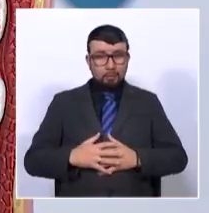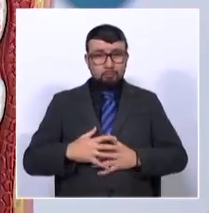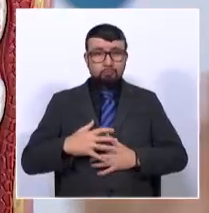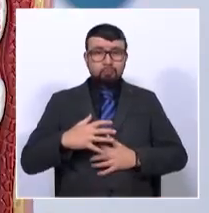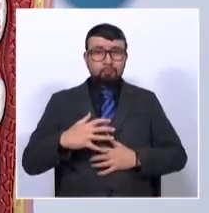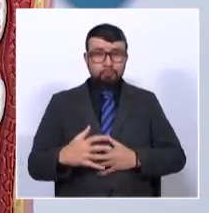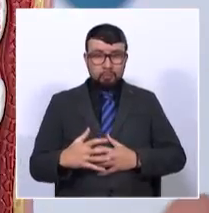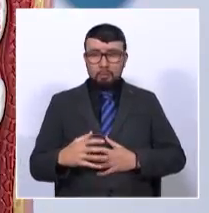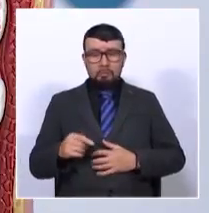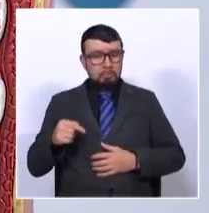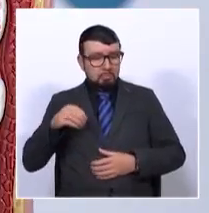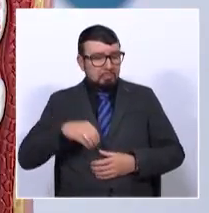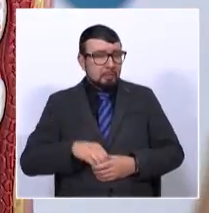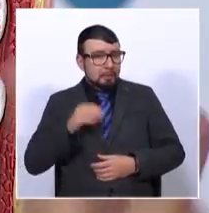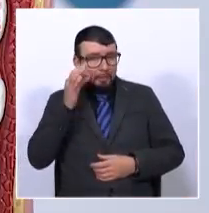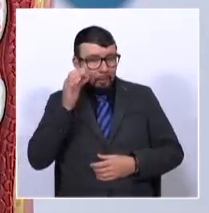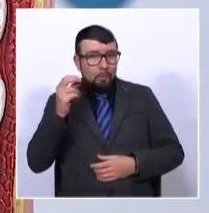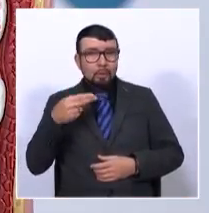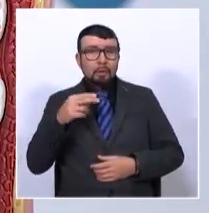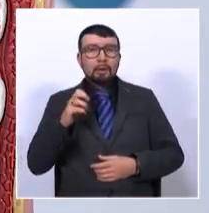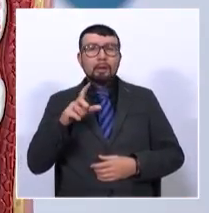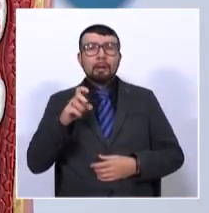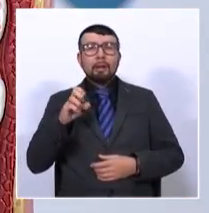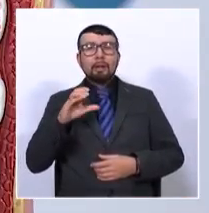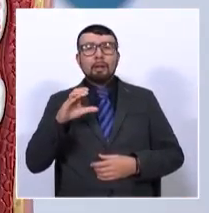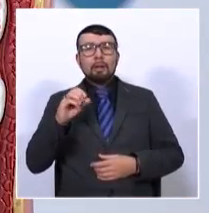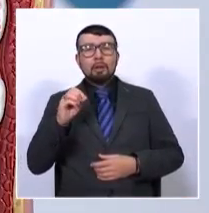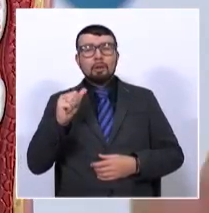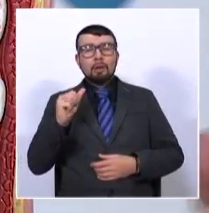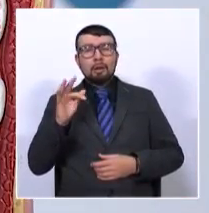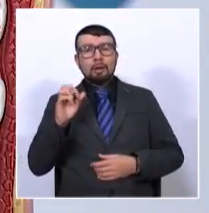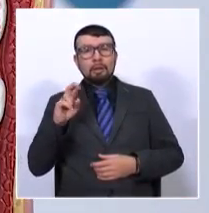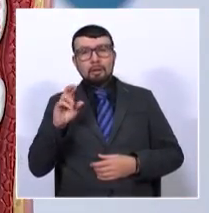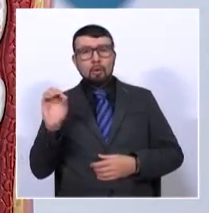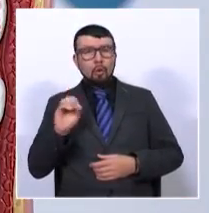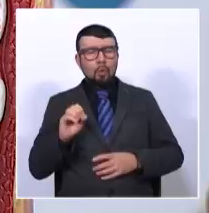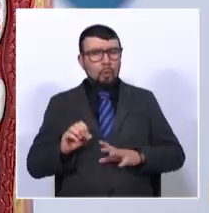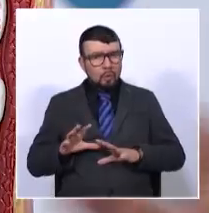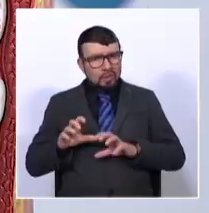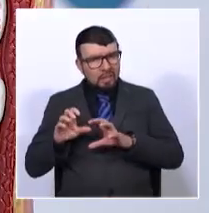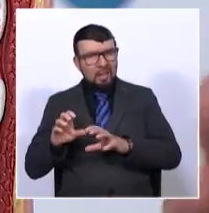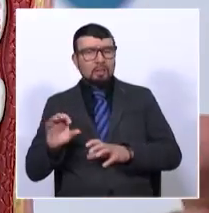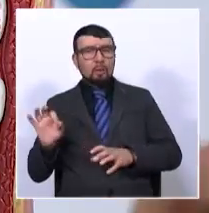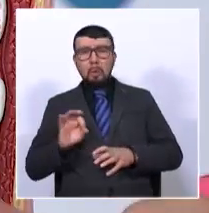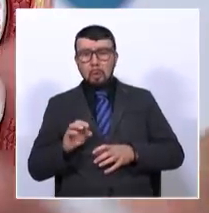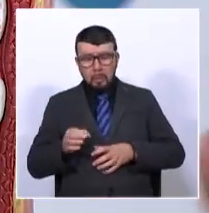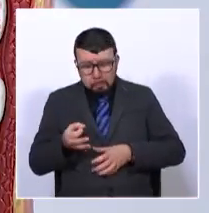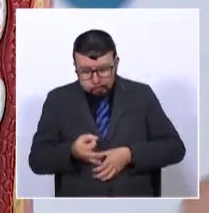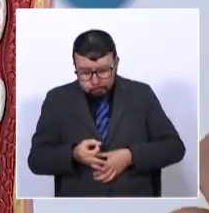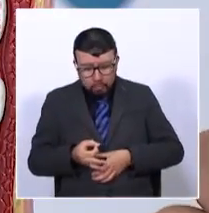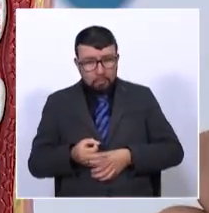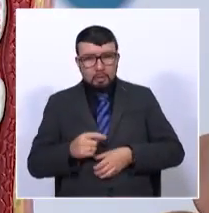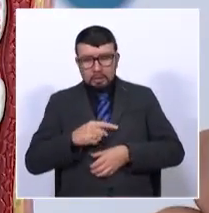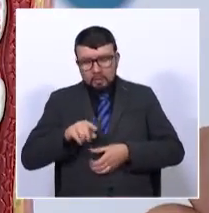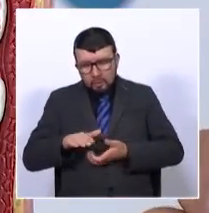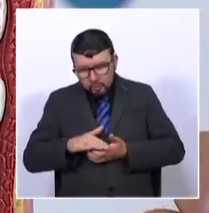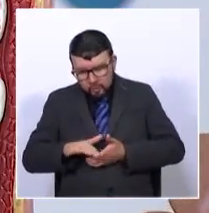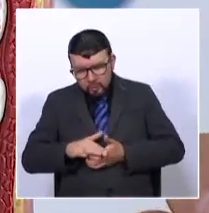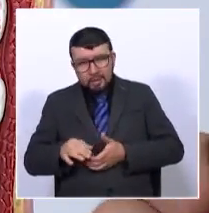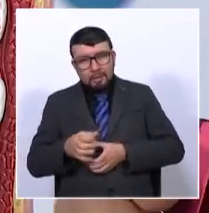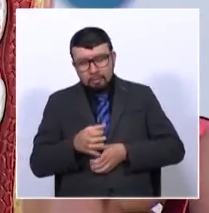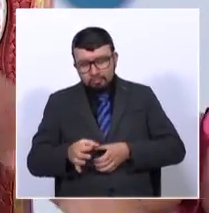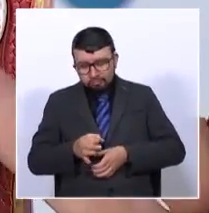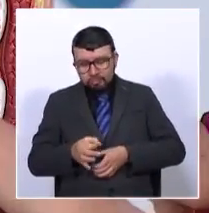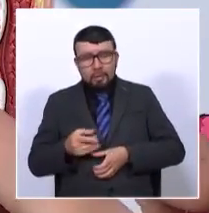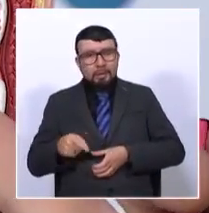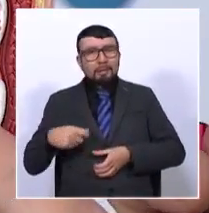con Helicobacter, o hay un cáncer, o hay una úlcera. Así como ustedes ven una úlcera, una peladura ahí.